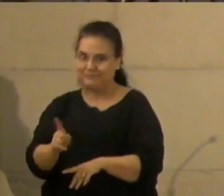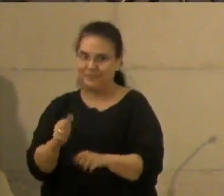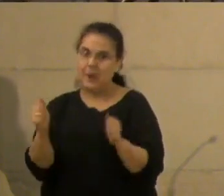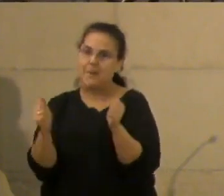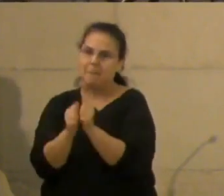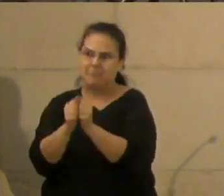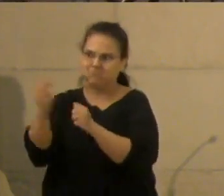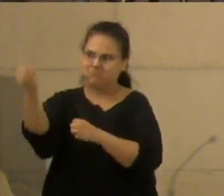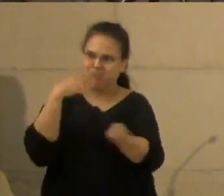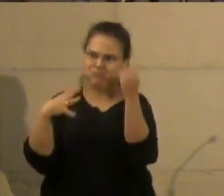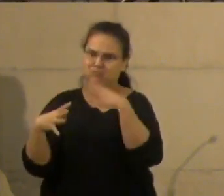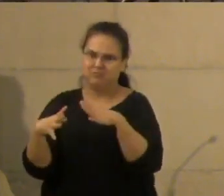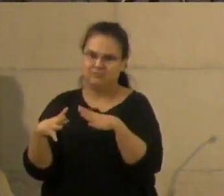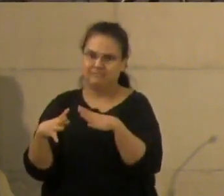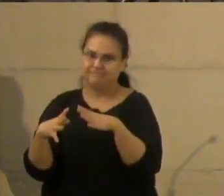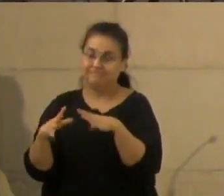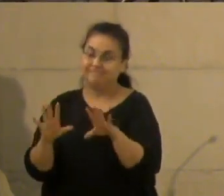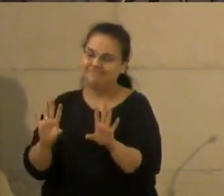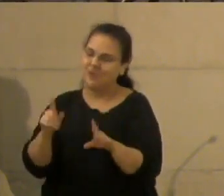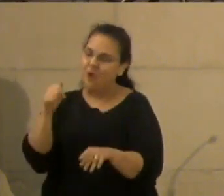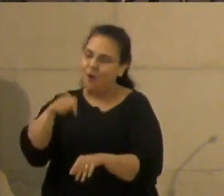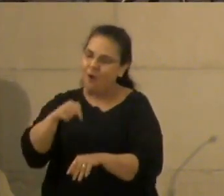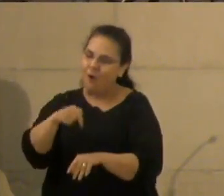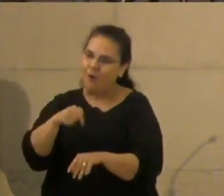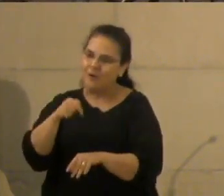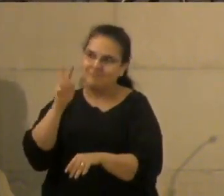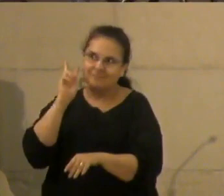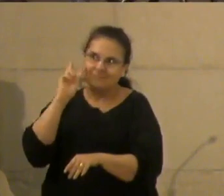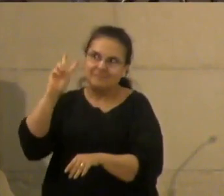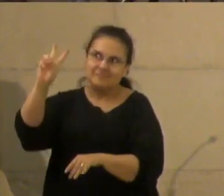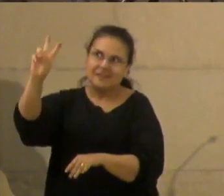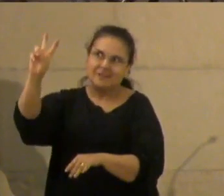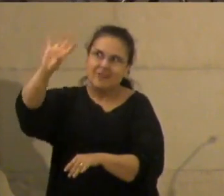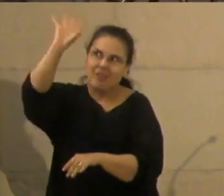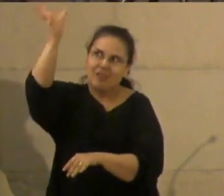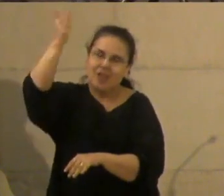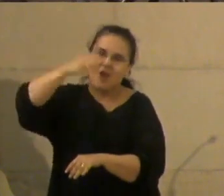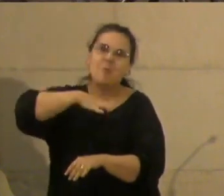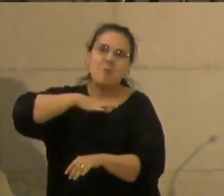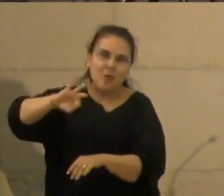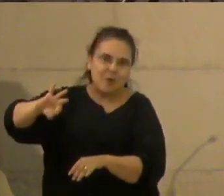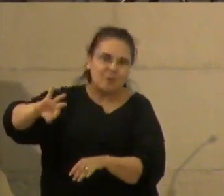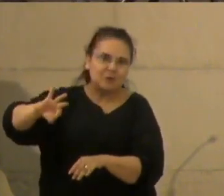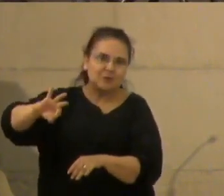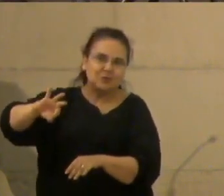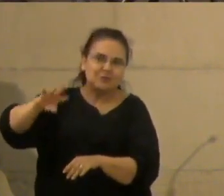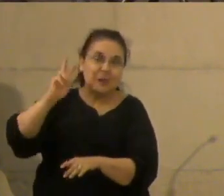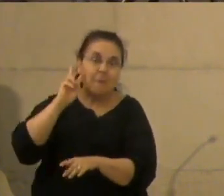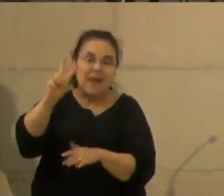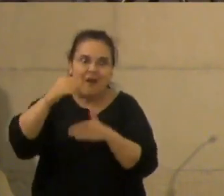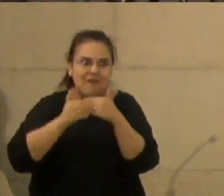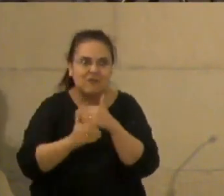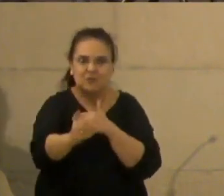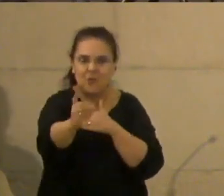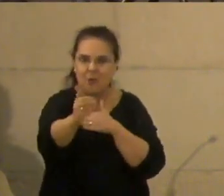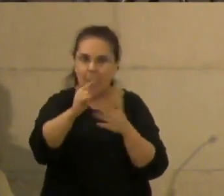llegan, pero hoy podemos mirar al cielo, hoy podemos mirar al futuro con